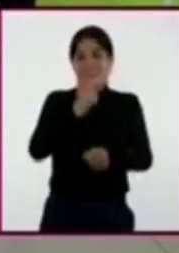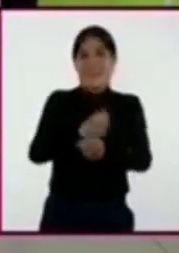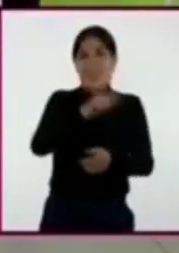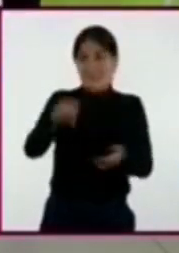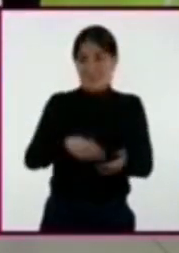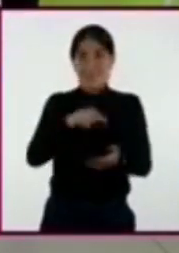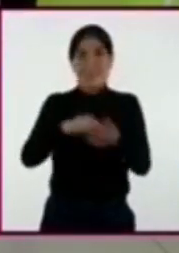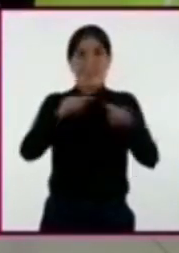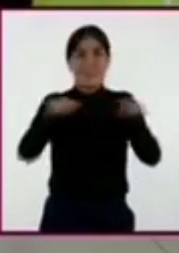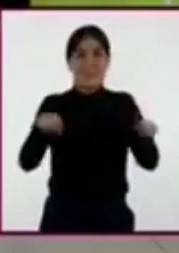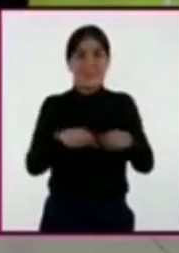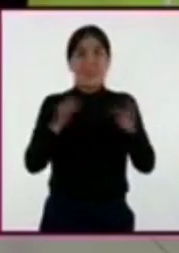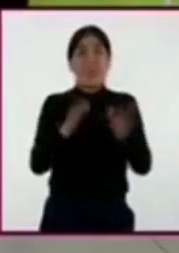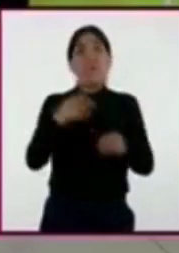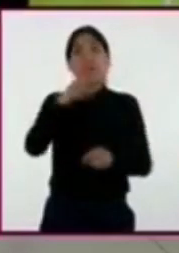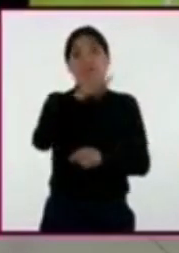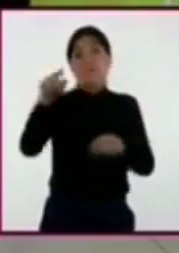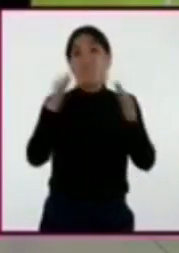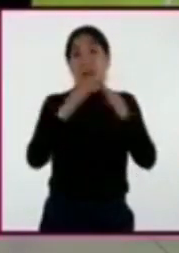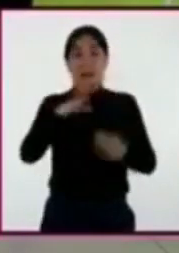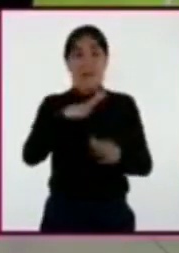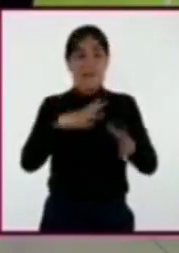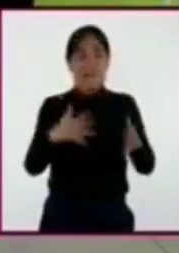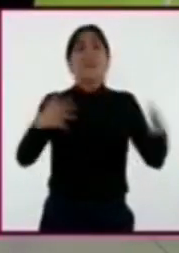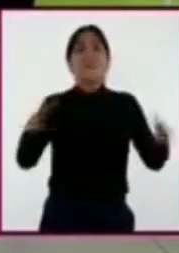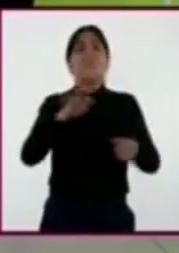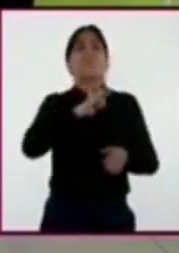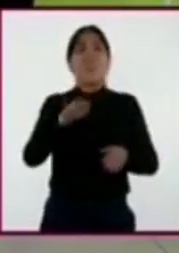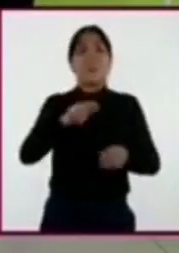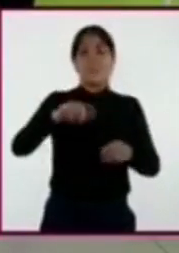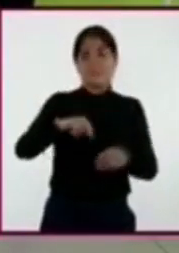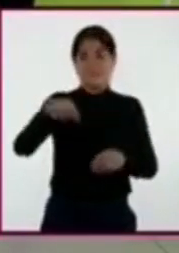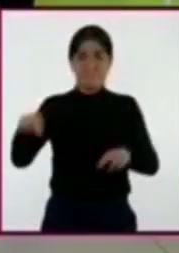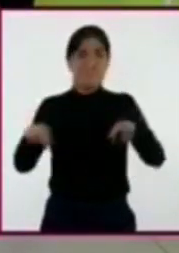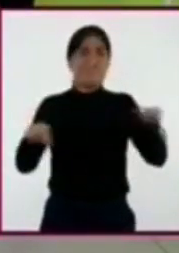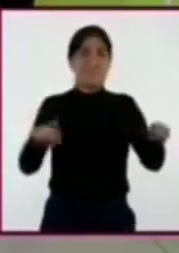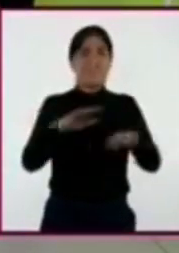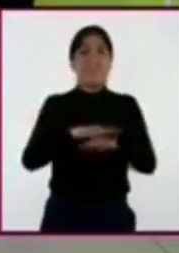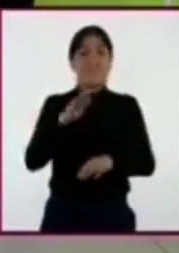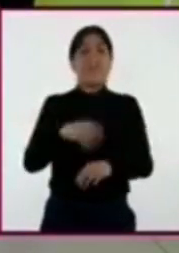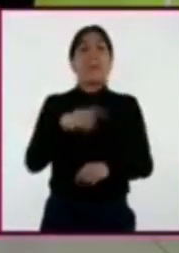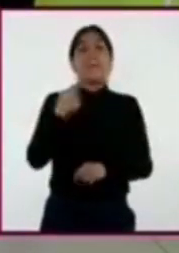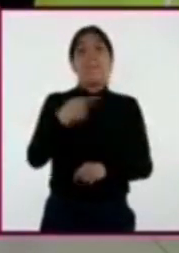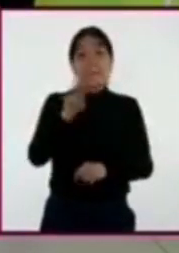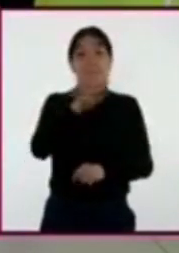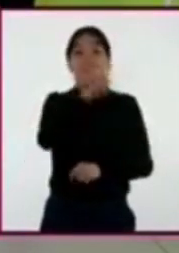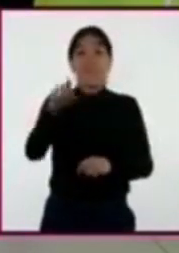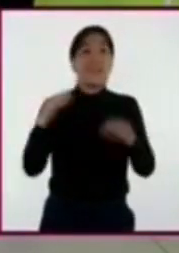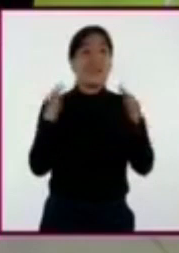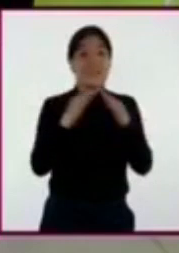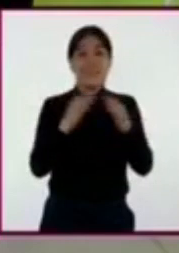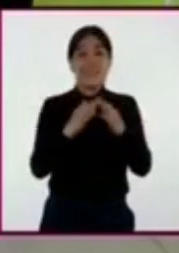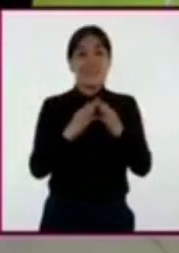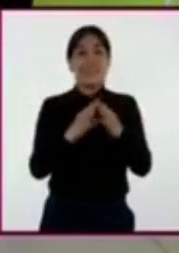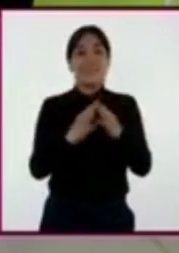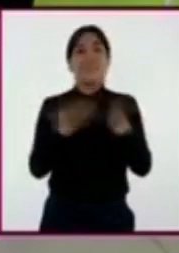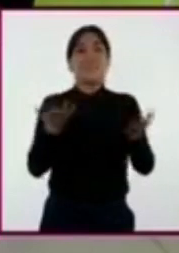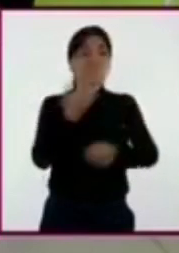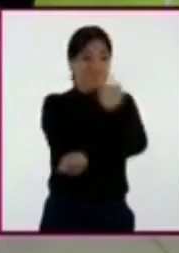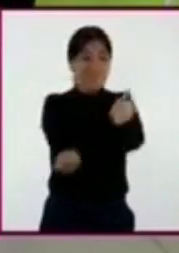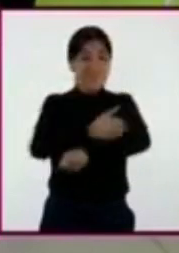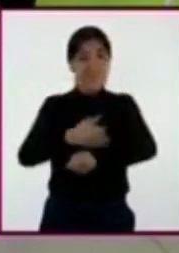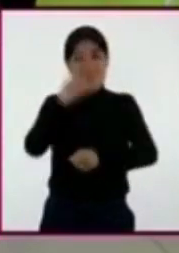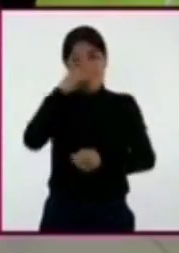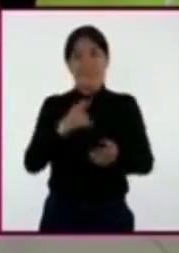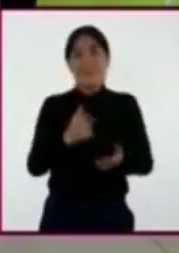pero si en casa está amplio, te puedes separar más. Pero también si en casa no tienes un familiar